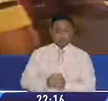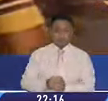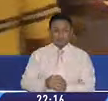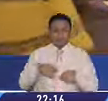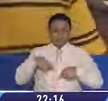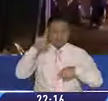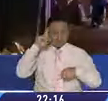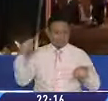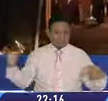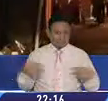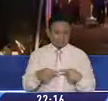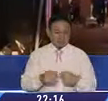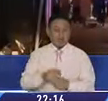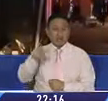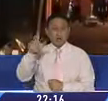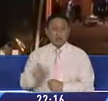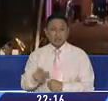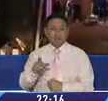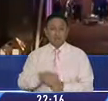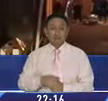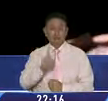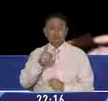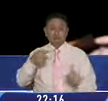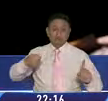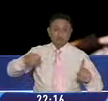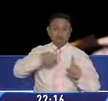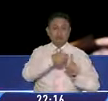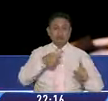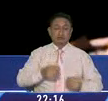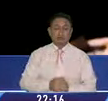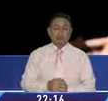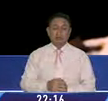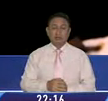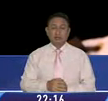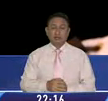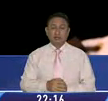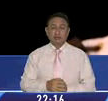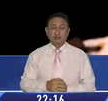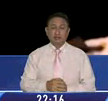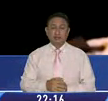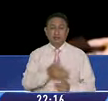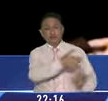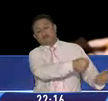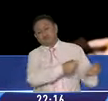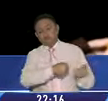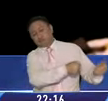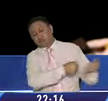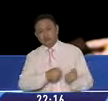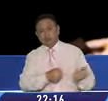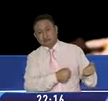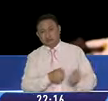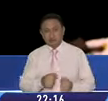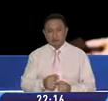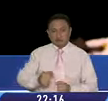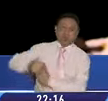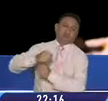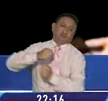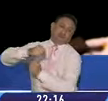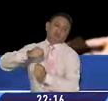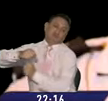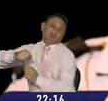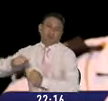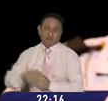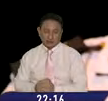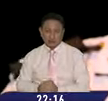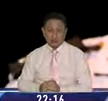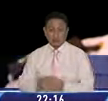un entendimiento, el sujeto la asesinó con un arma blanca. Le ha sacado a su pareja la fuerza y le trae caminando para acá, y en el momento que está